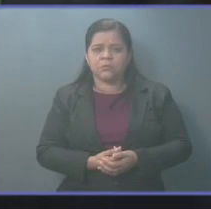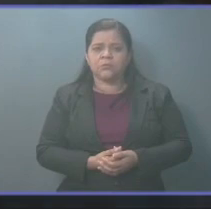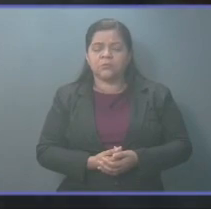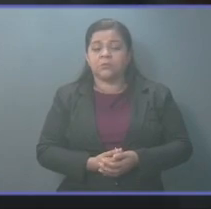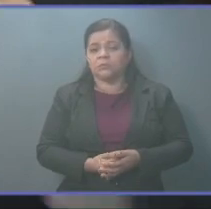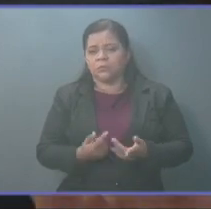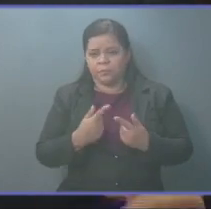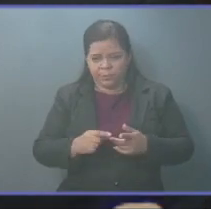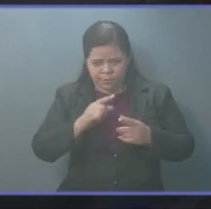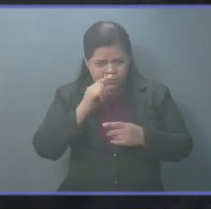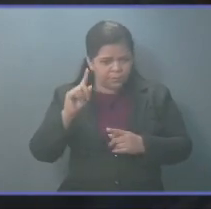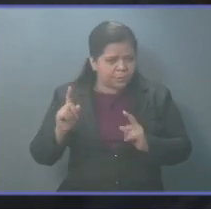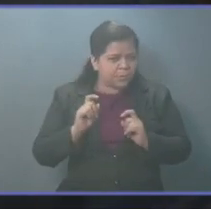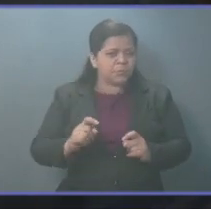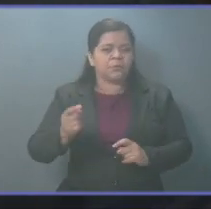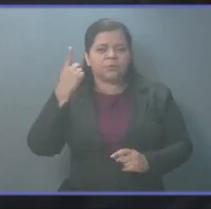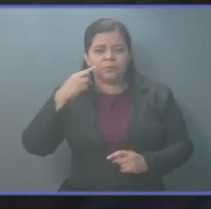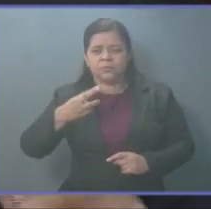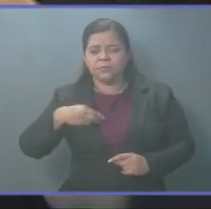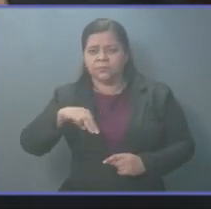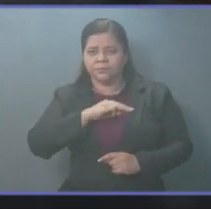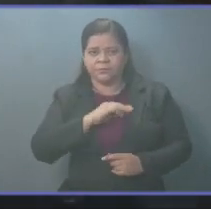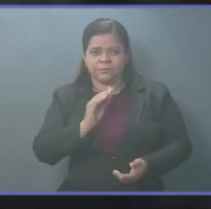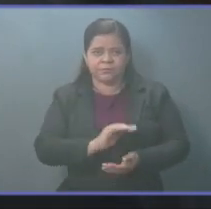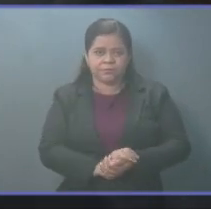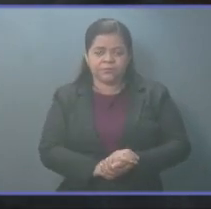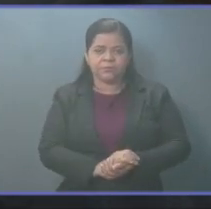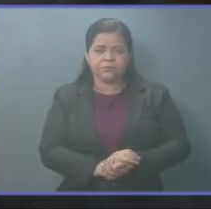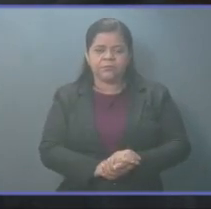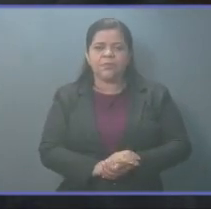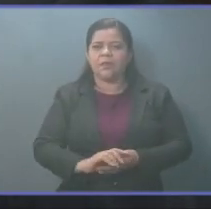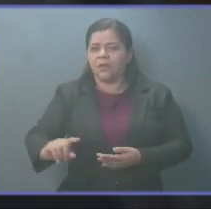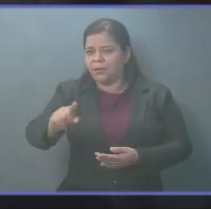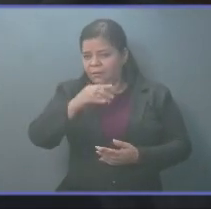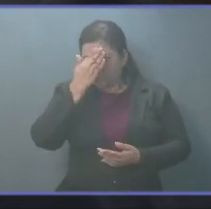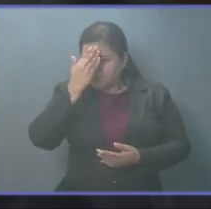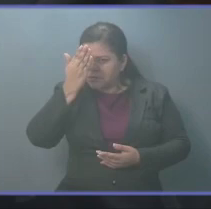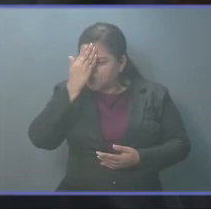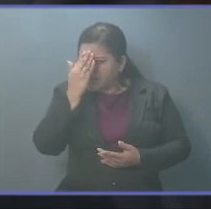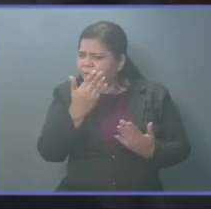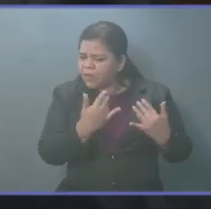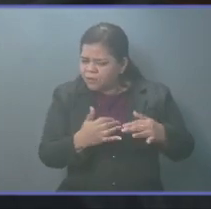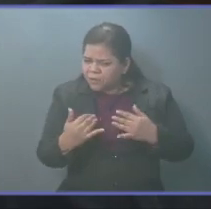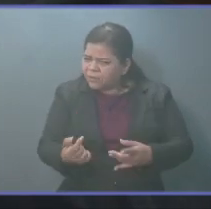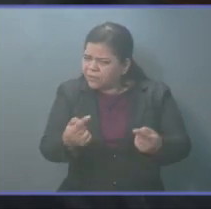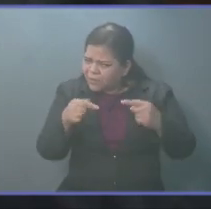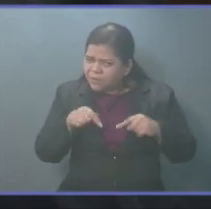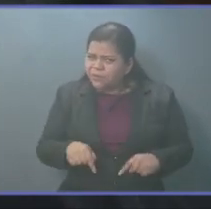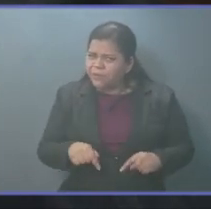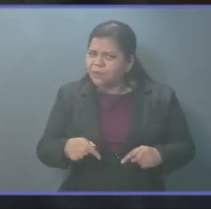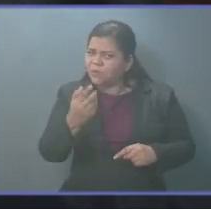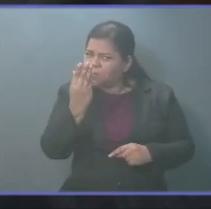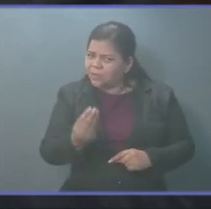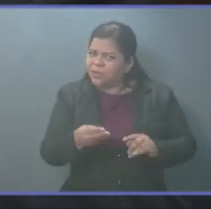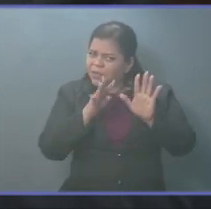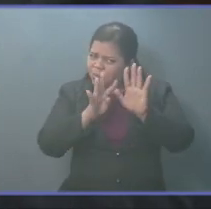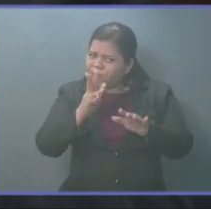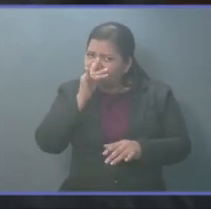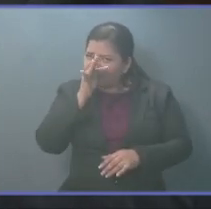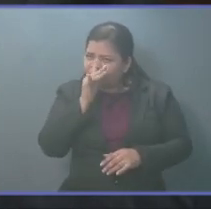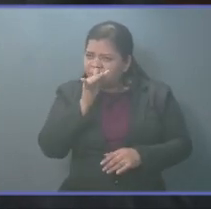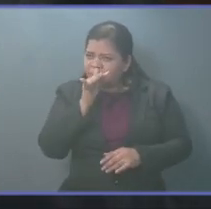Le pregunto, señor ministro, ¿usted sabe la actividad a la que vino el día 9 de